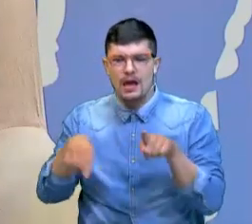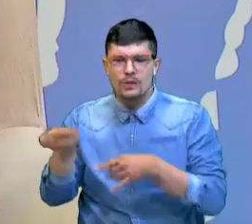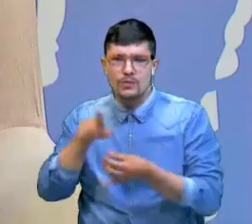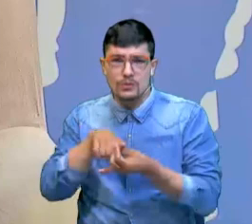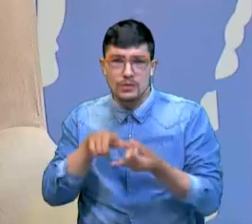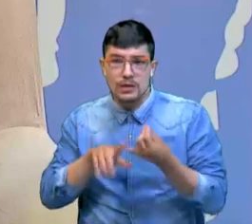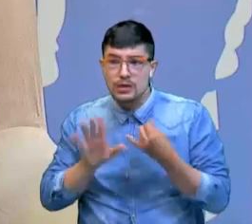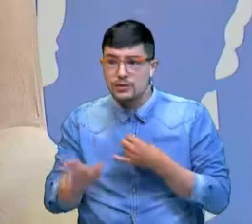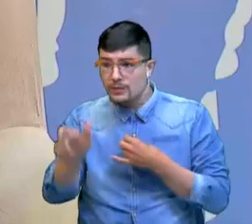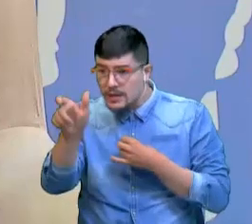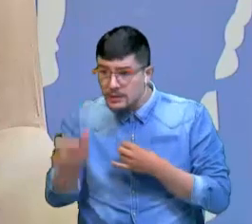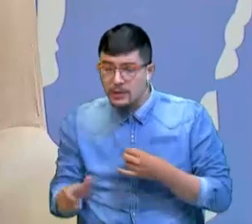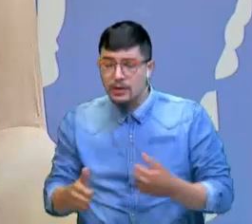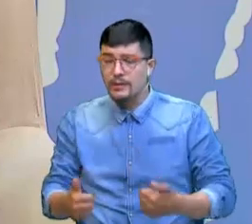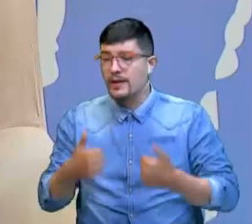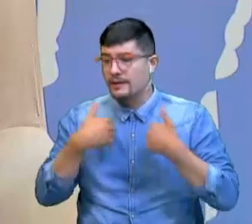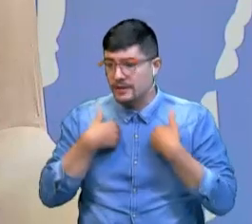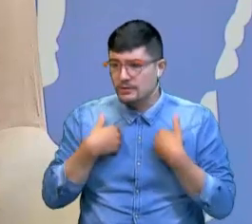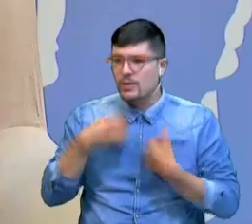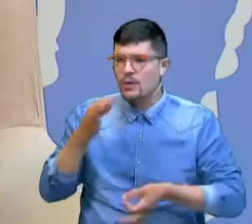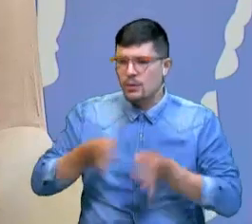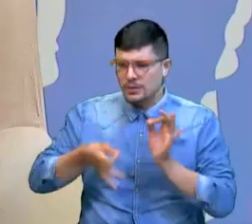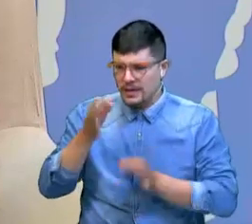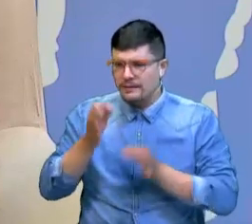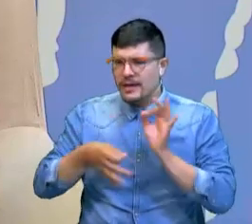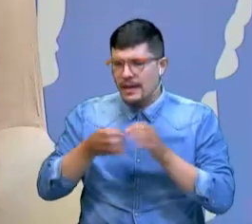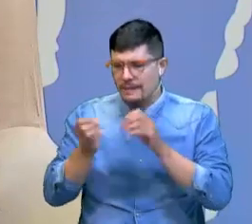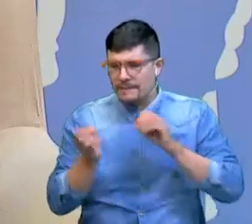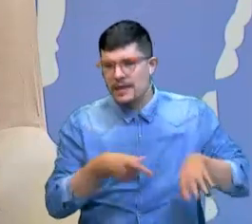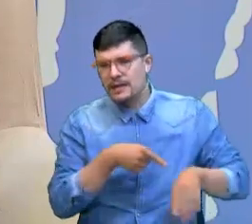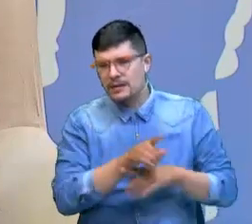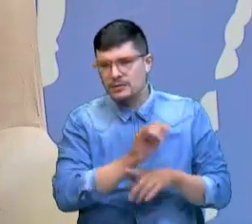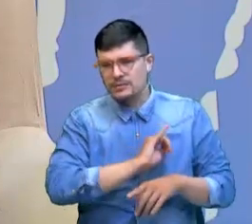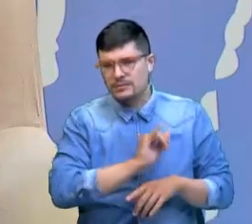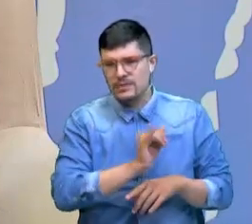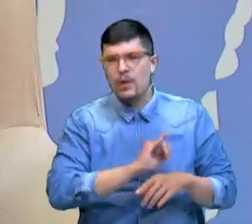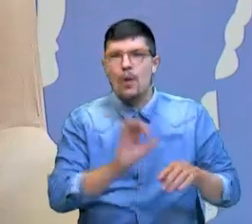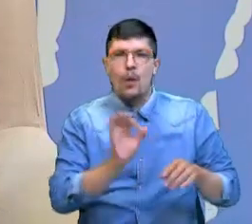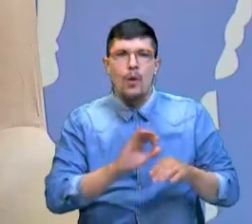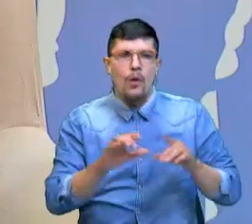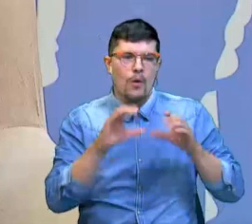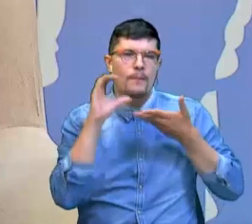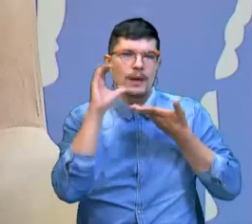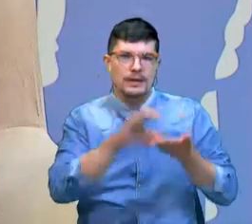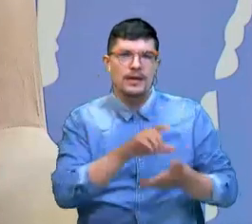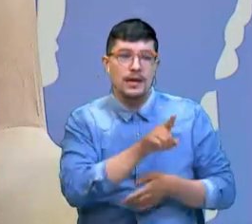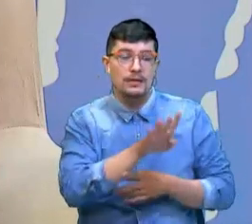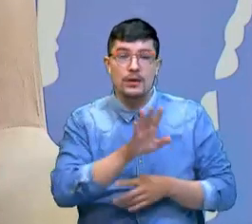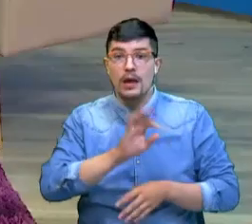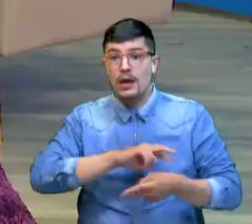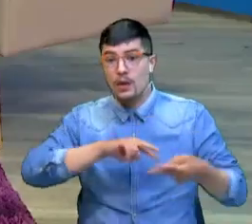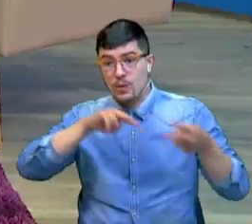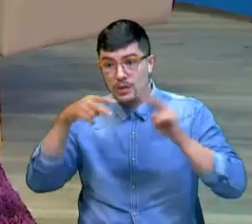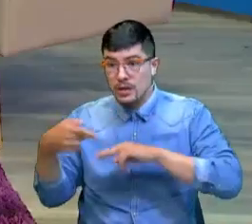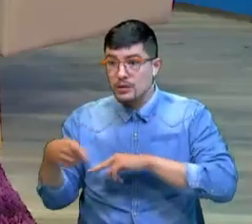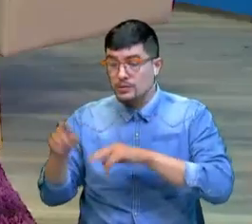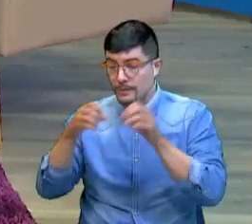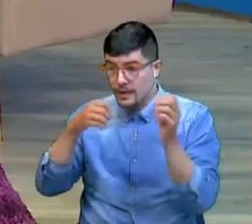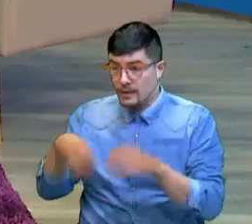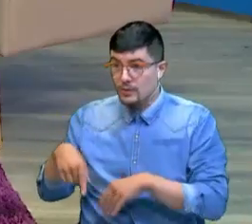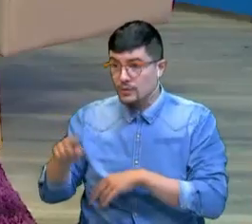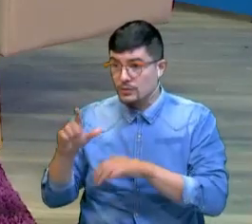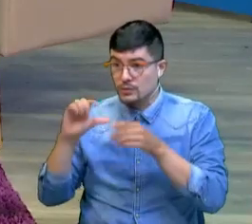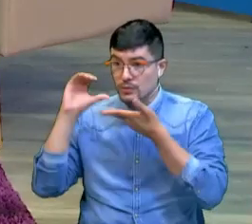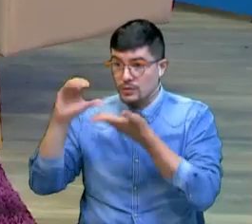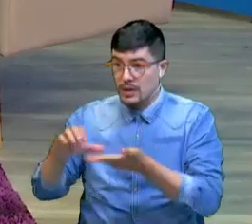la persona tiene un beneficio, justificaba que perdiera la mesada 14. Si por el contrario perdió la mesada